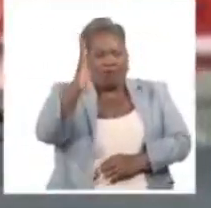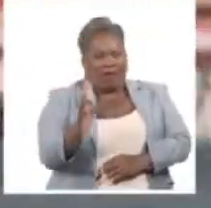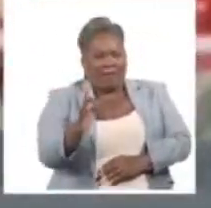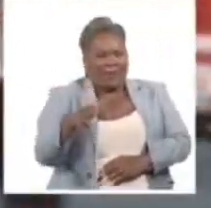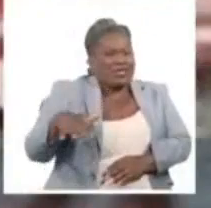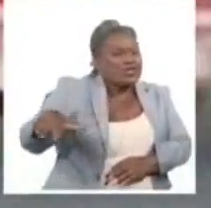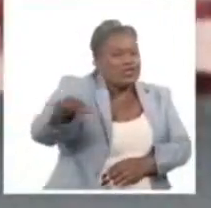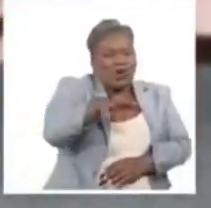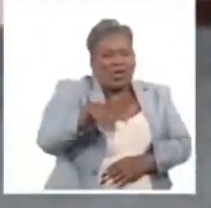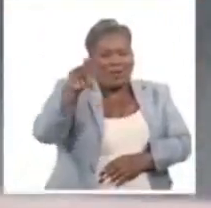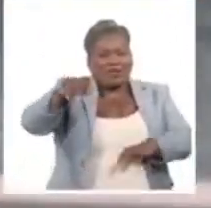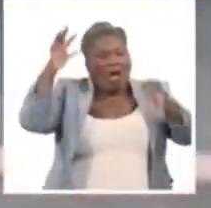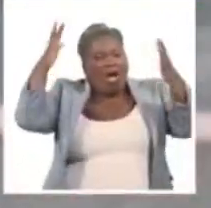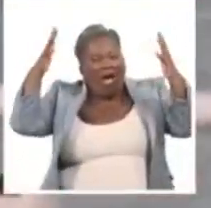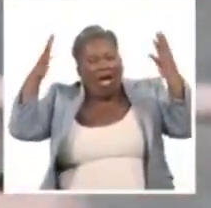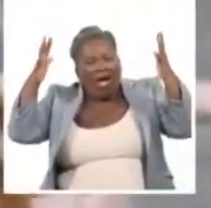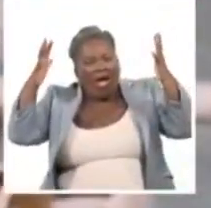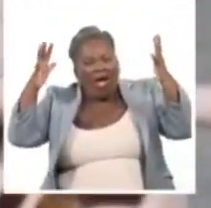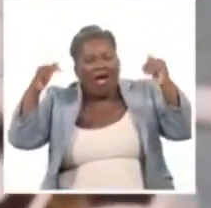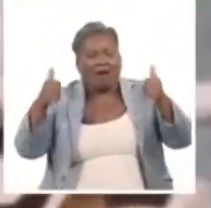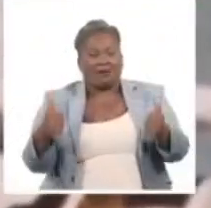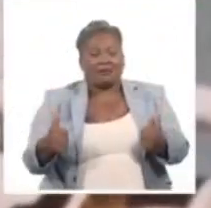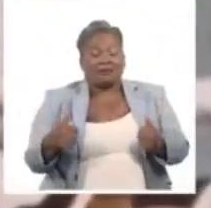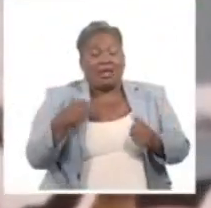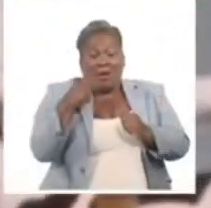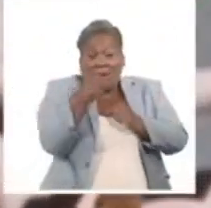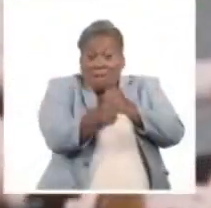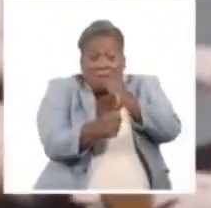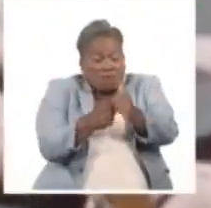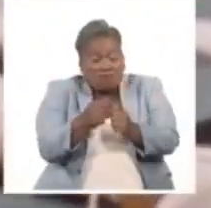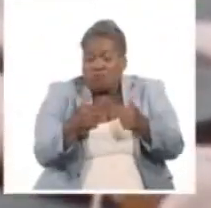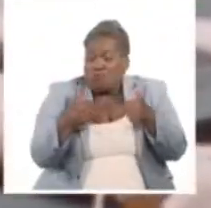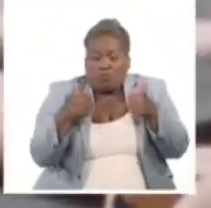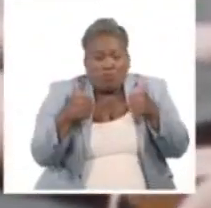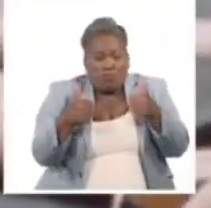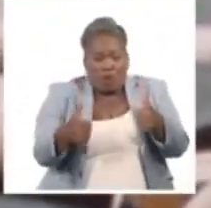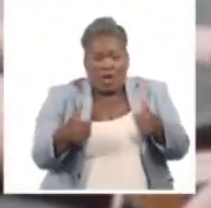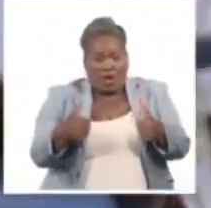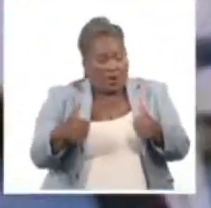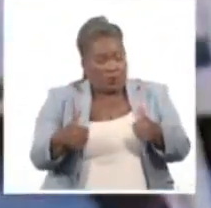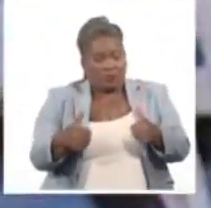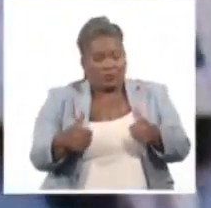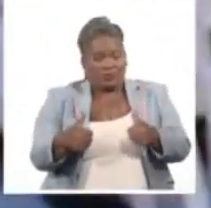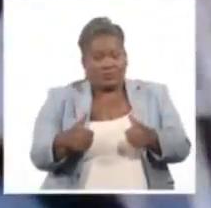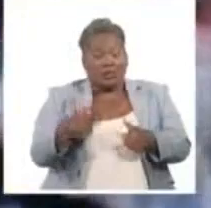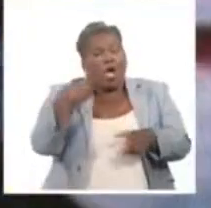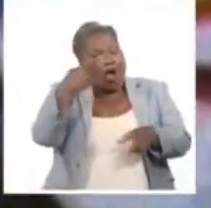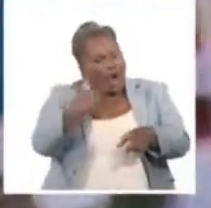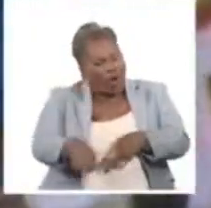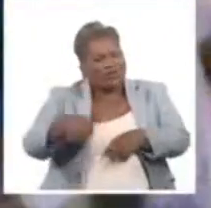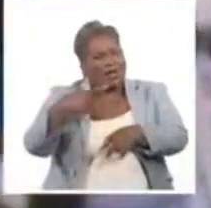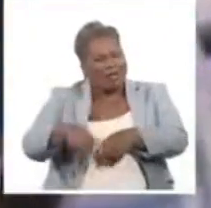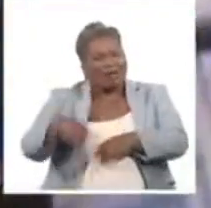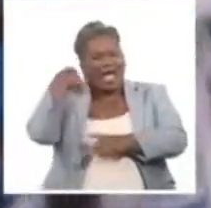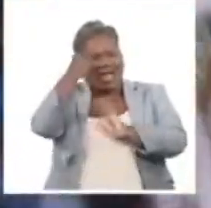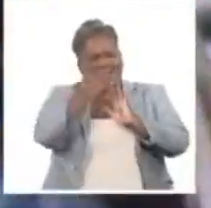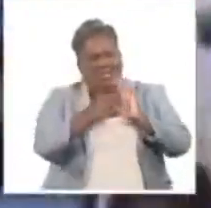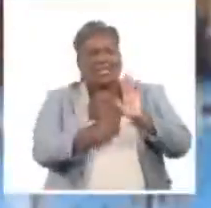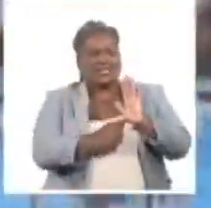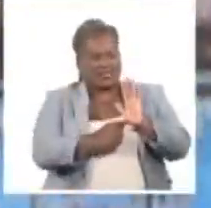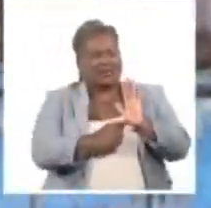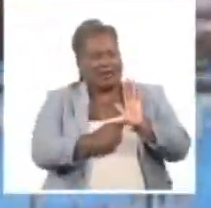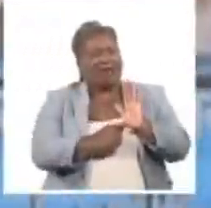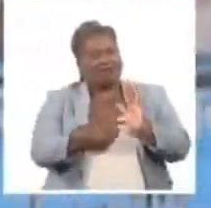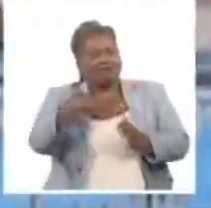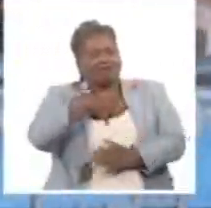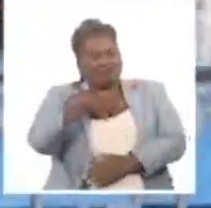sus contrarios. Pero más allá de ser un boxeador espectacular y sensacional, hay otros atributos que engalanan aún más